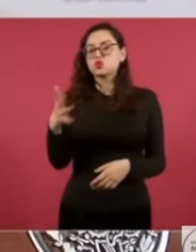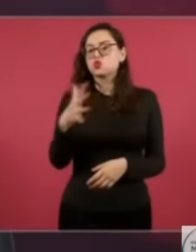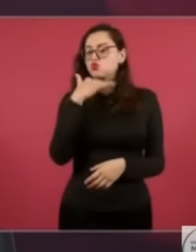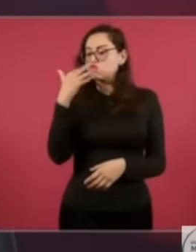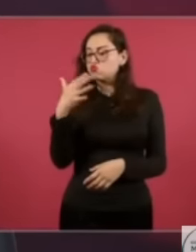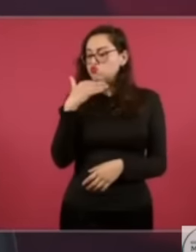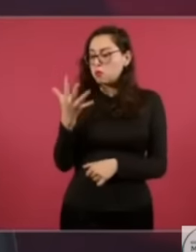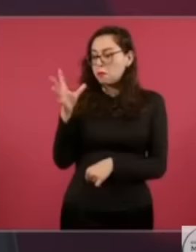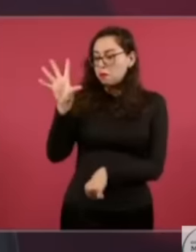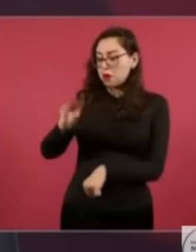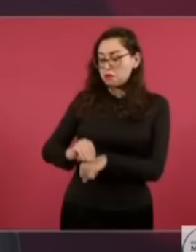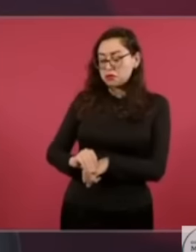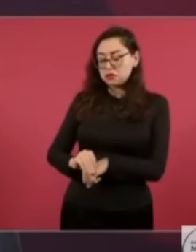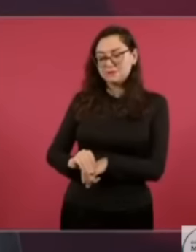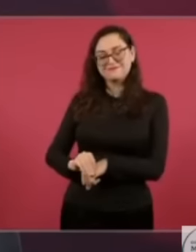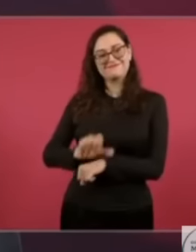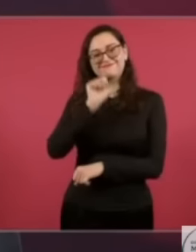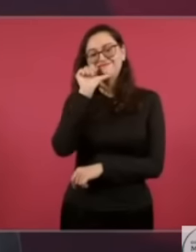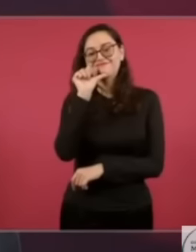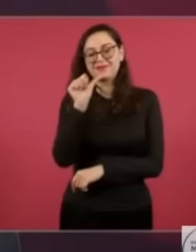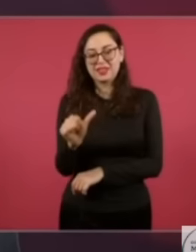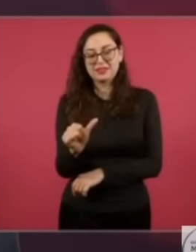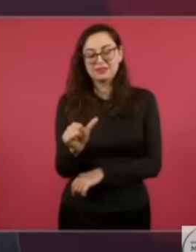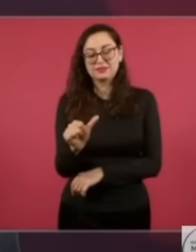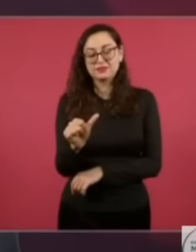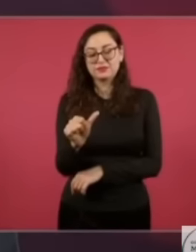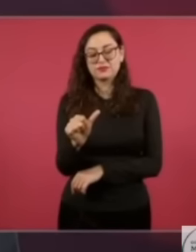corrupción en el gobierno.